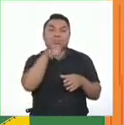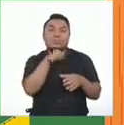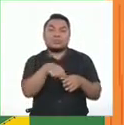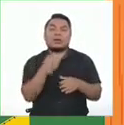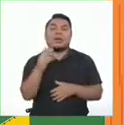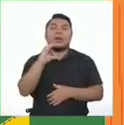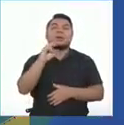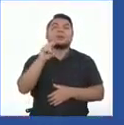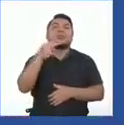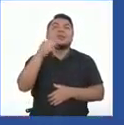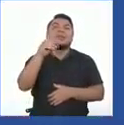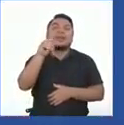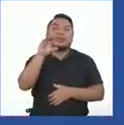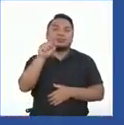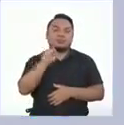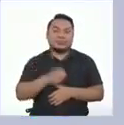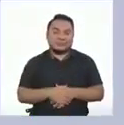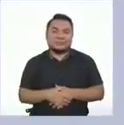son carbohidratos.